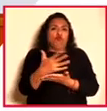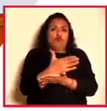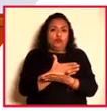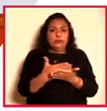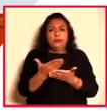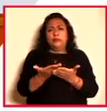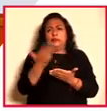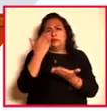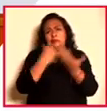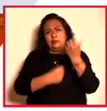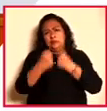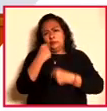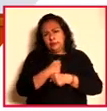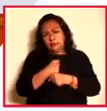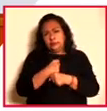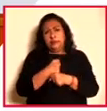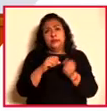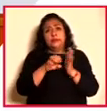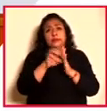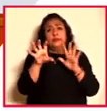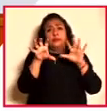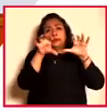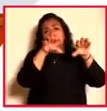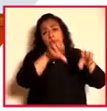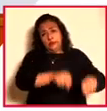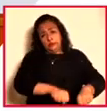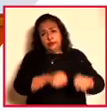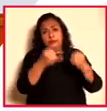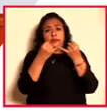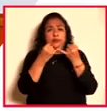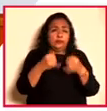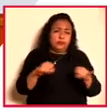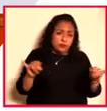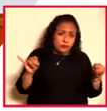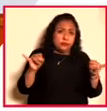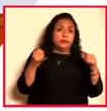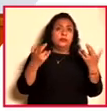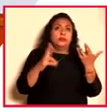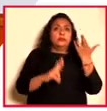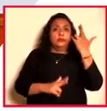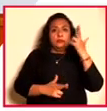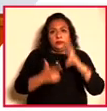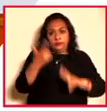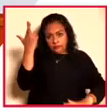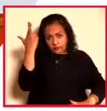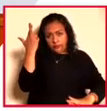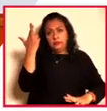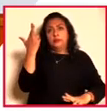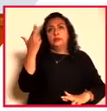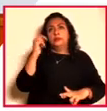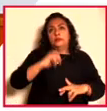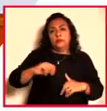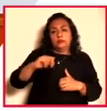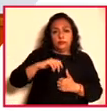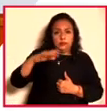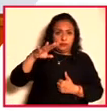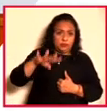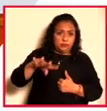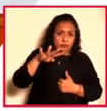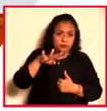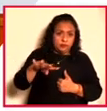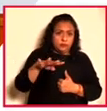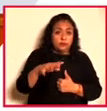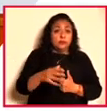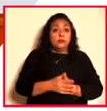muchísimo tiempo, como la conquista o la independencia, las revoluciones que se vivieron durante el siglo XIX.